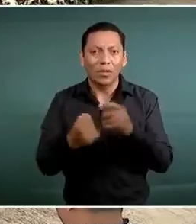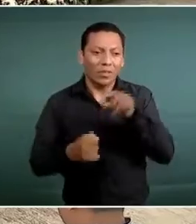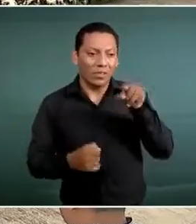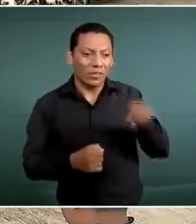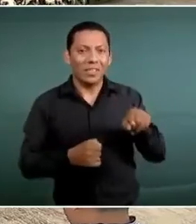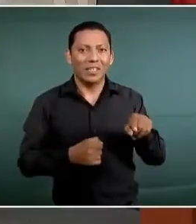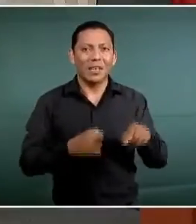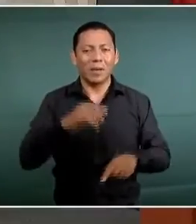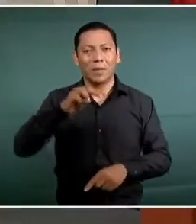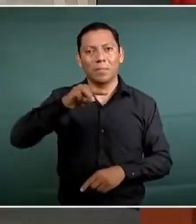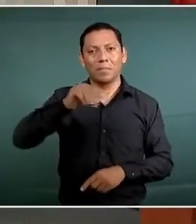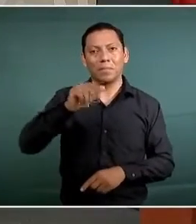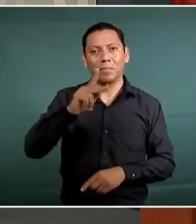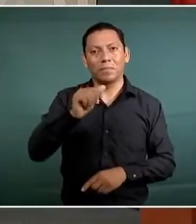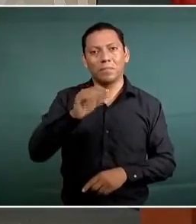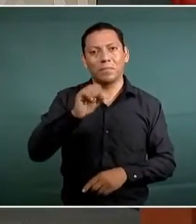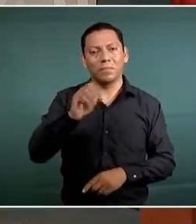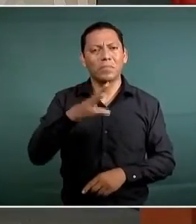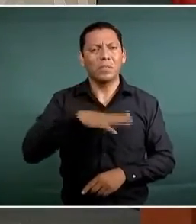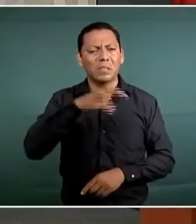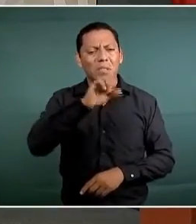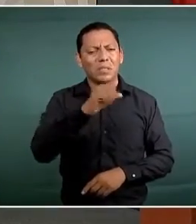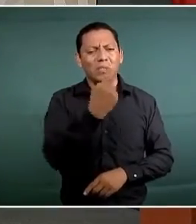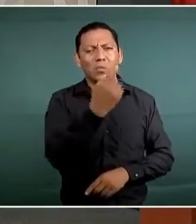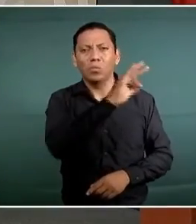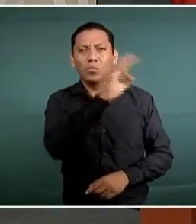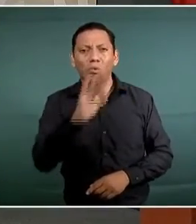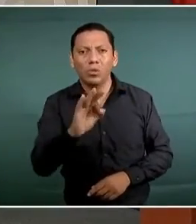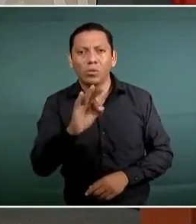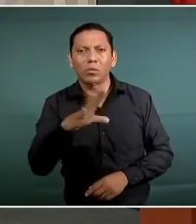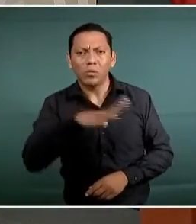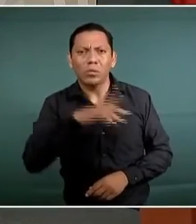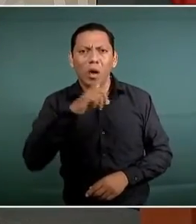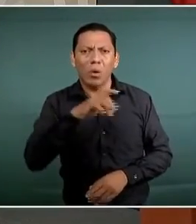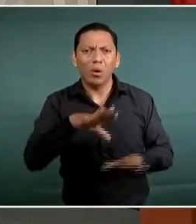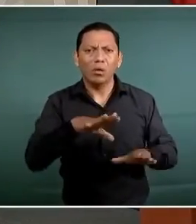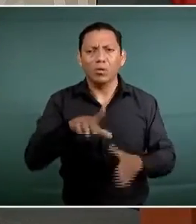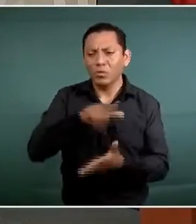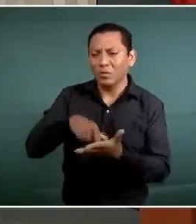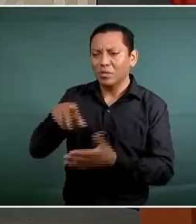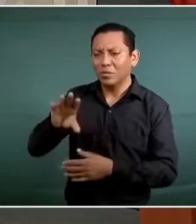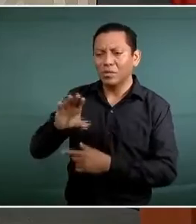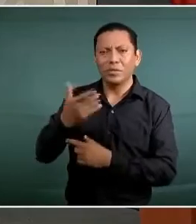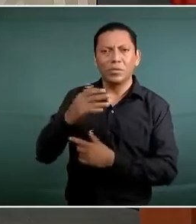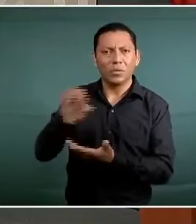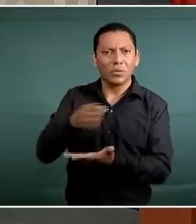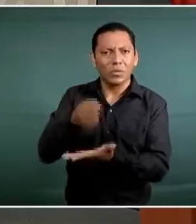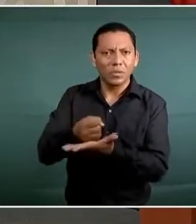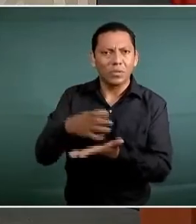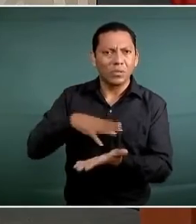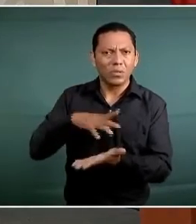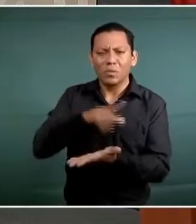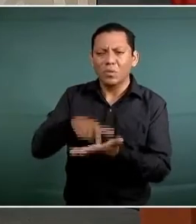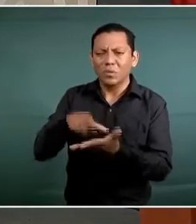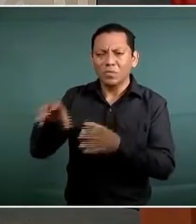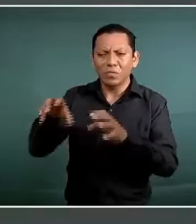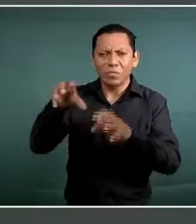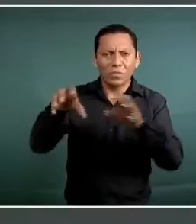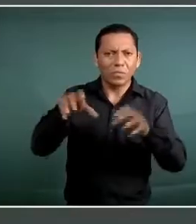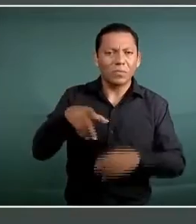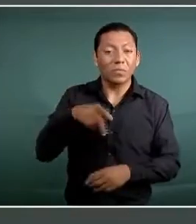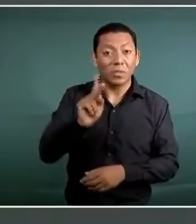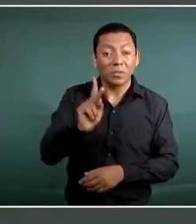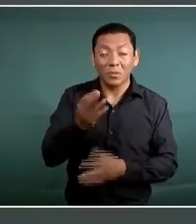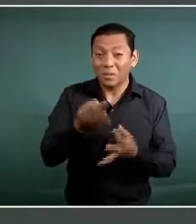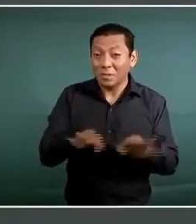Malpaso está el 61 por ciento. Chicoacén y todas las demás son vasos reguladores, pero